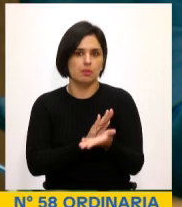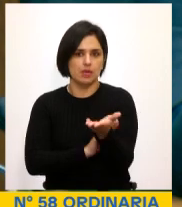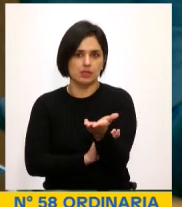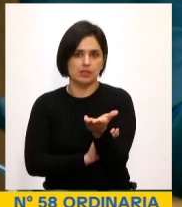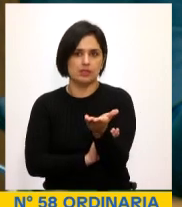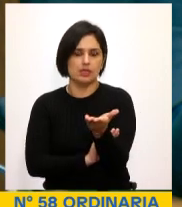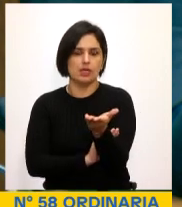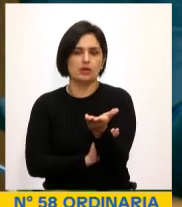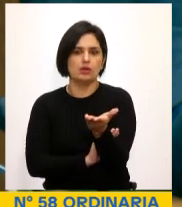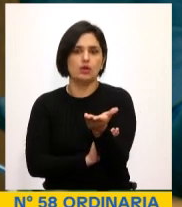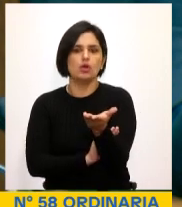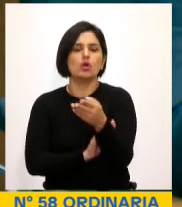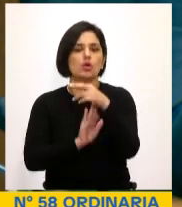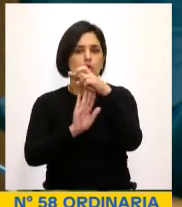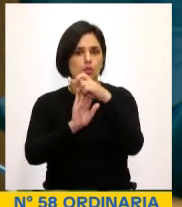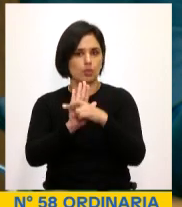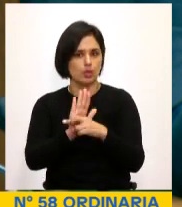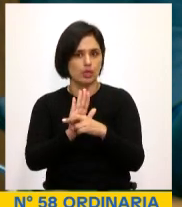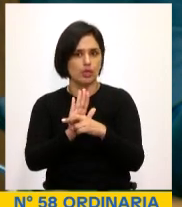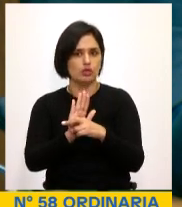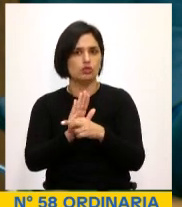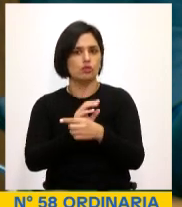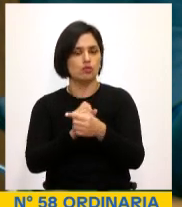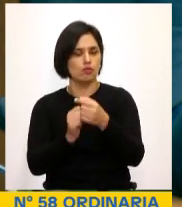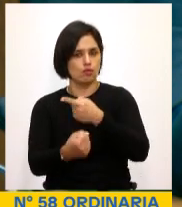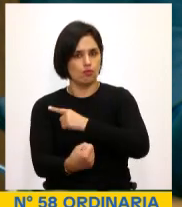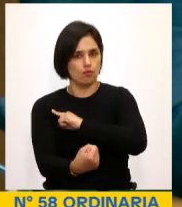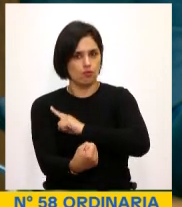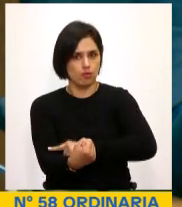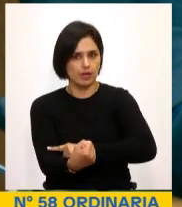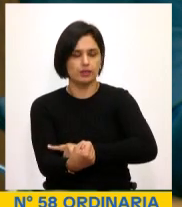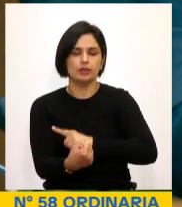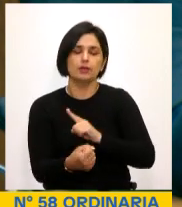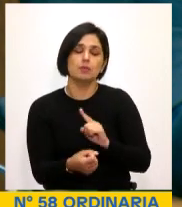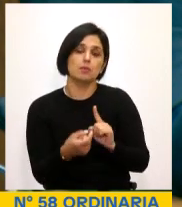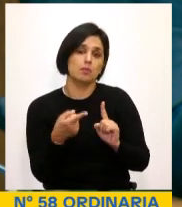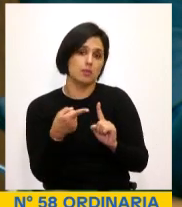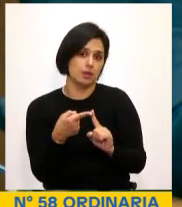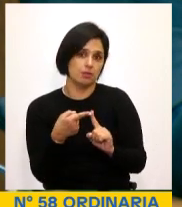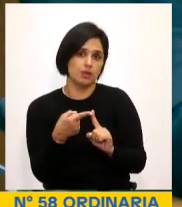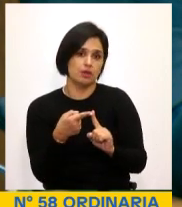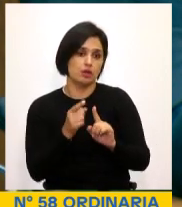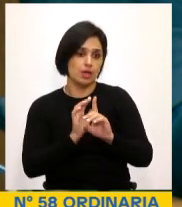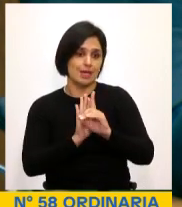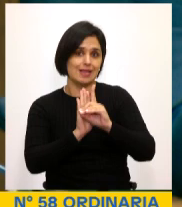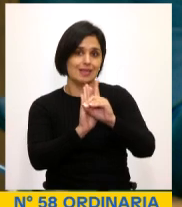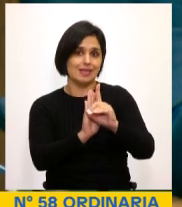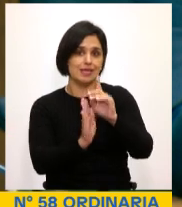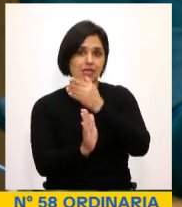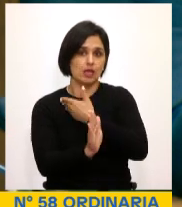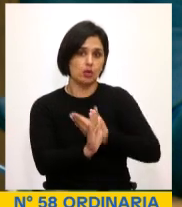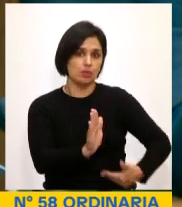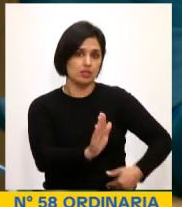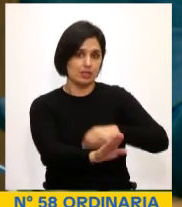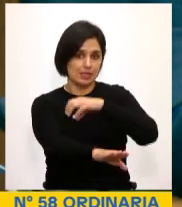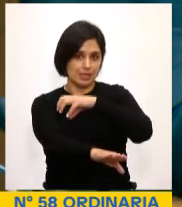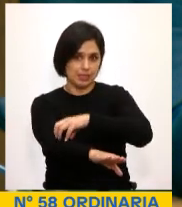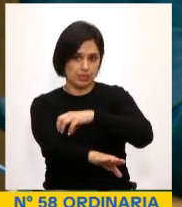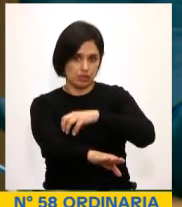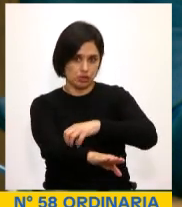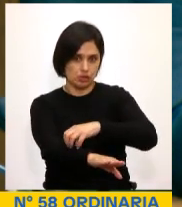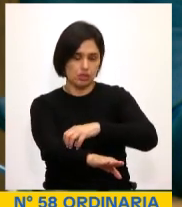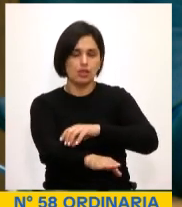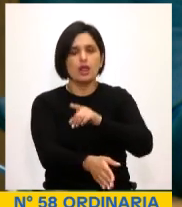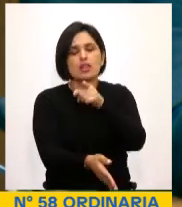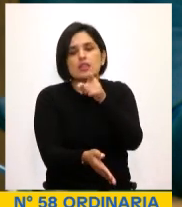honorable sala con un proyecto sólido primero que el delegado presidencial regional